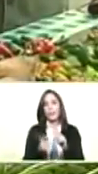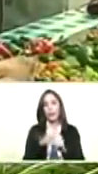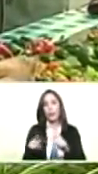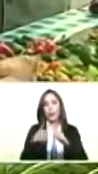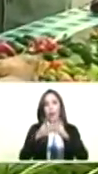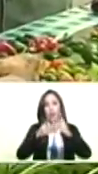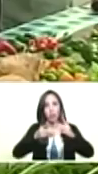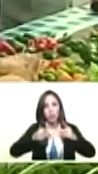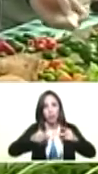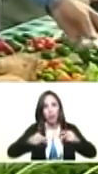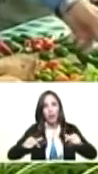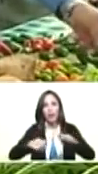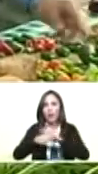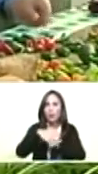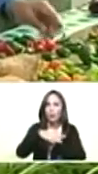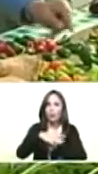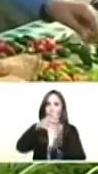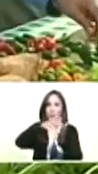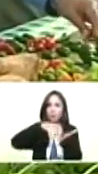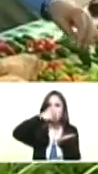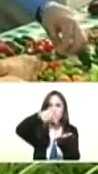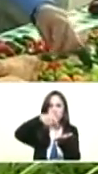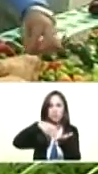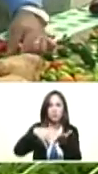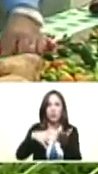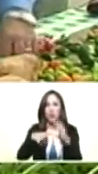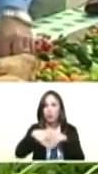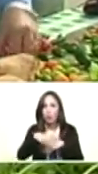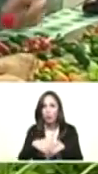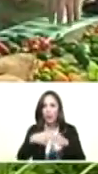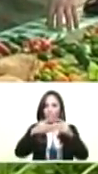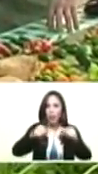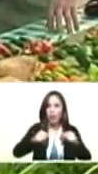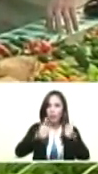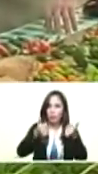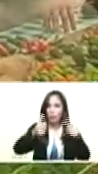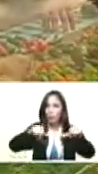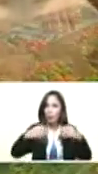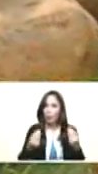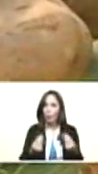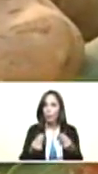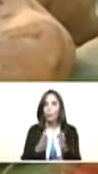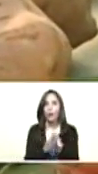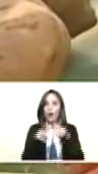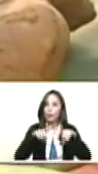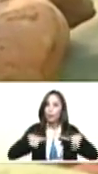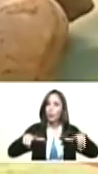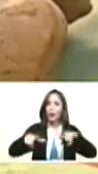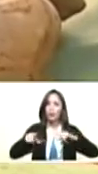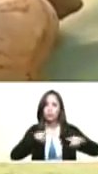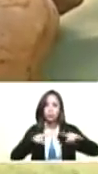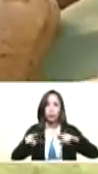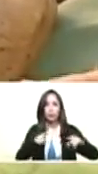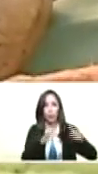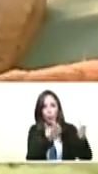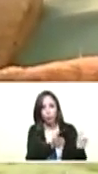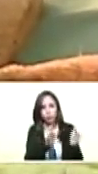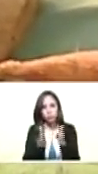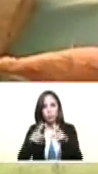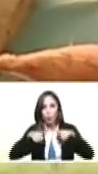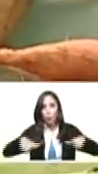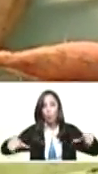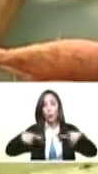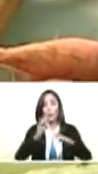tierra donde se va a sembrar esa semilla y el espacio, que tenga un espacio controlado, una casa de cultivo que permite